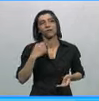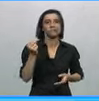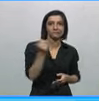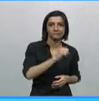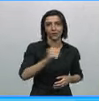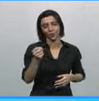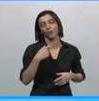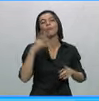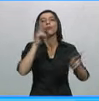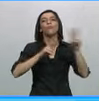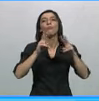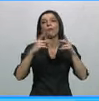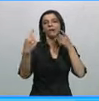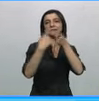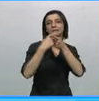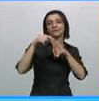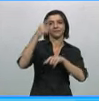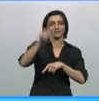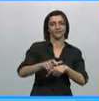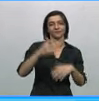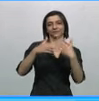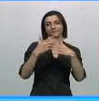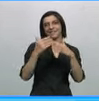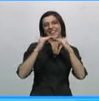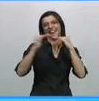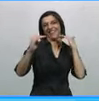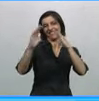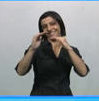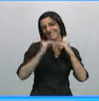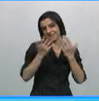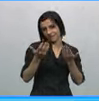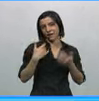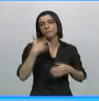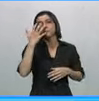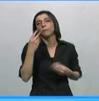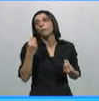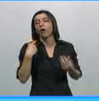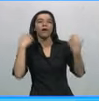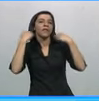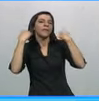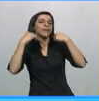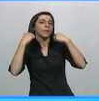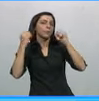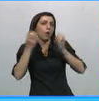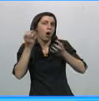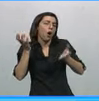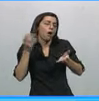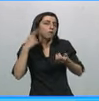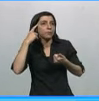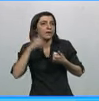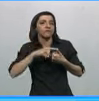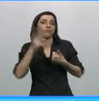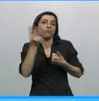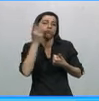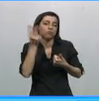al mismo nivel. Más que nada para tratar de hacer un deporte, por la importancia que tiene eso, porque son 2 horas que me